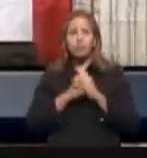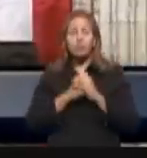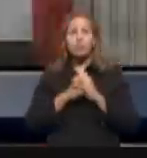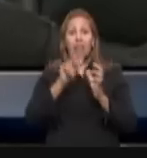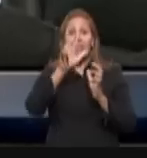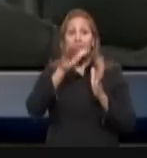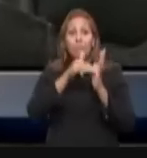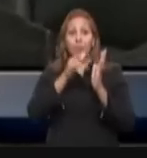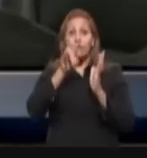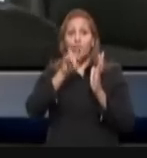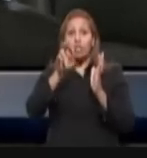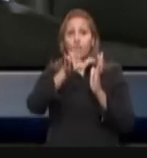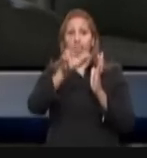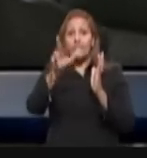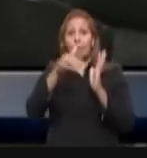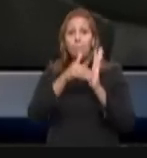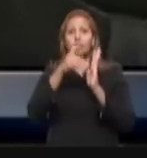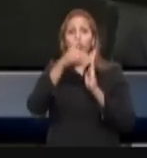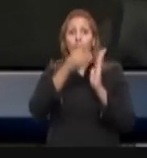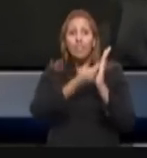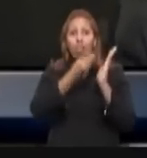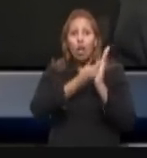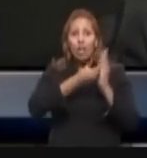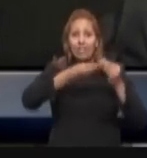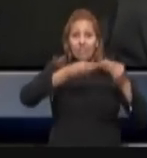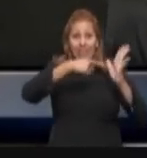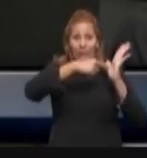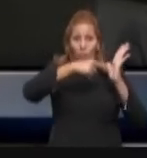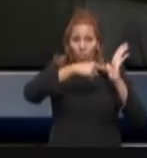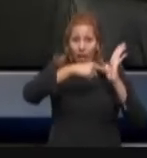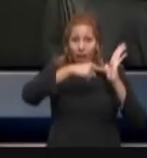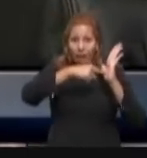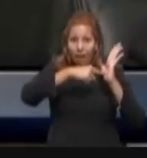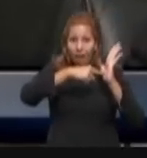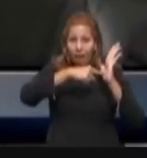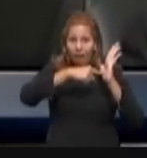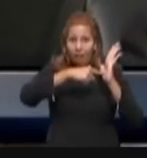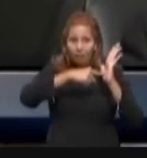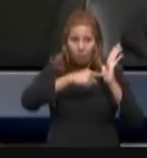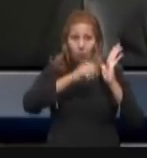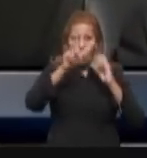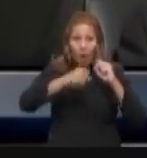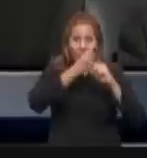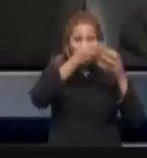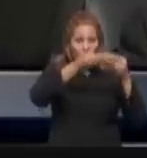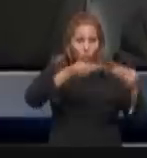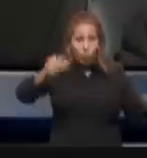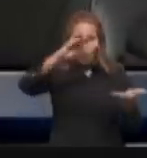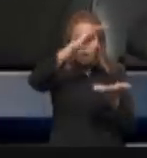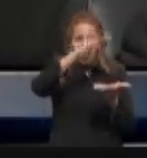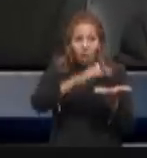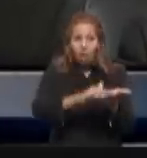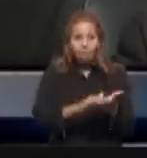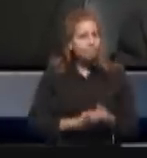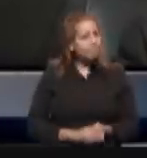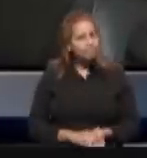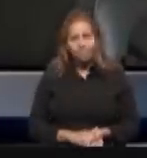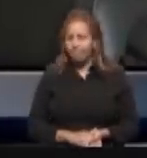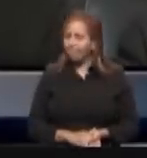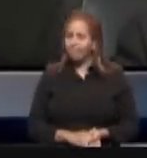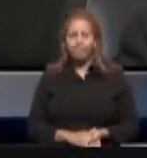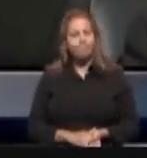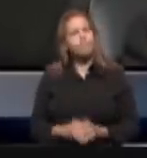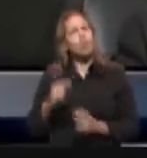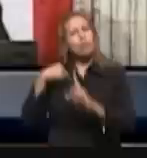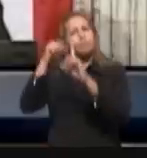de 3.233 millones de dólares, como el que heredamos, no se elimina en un año. Nuestro objetivo y nuestro